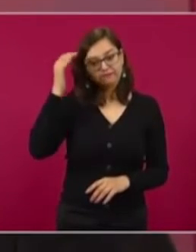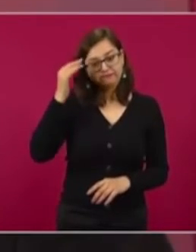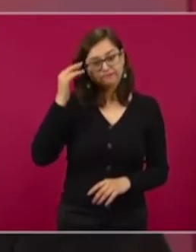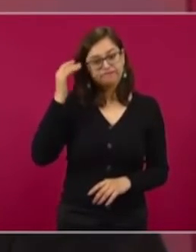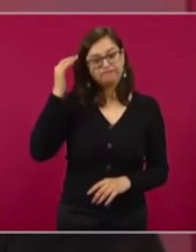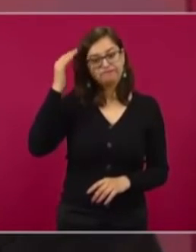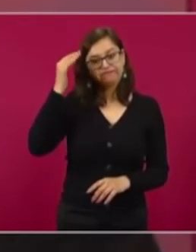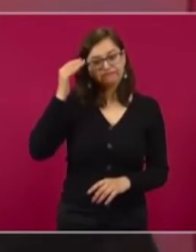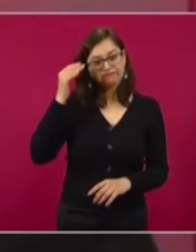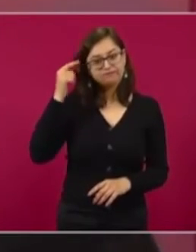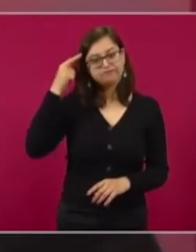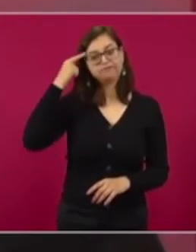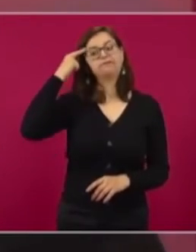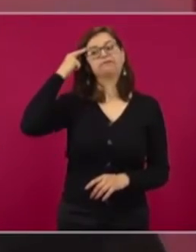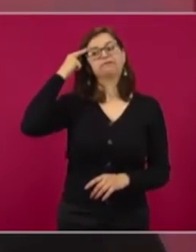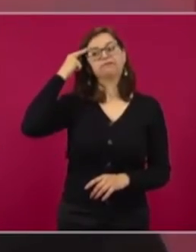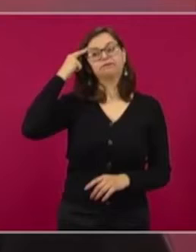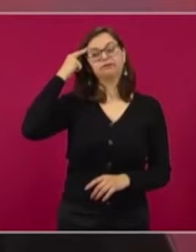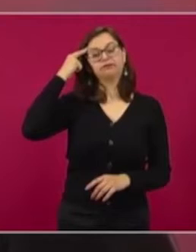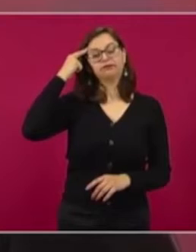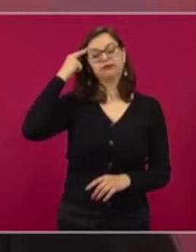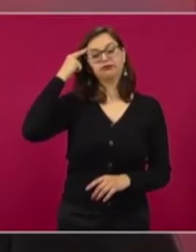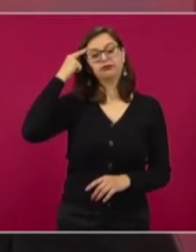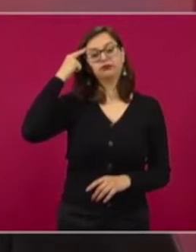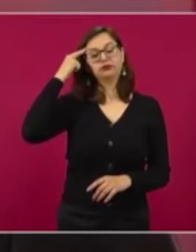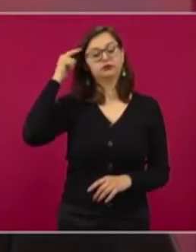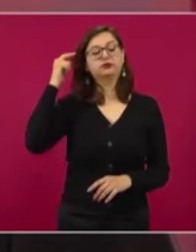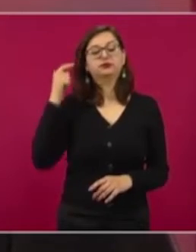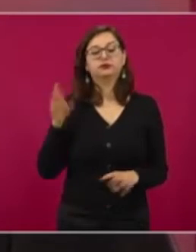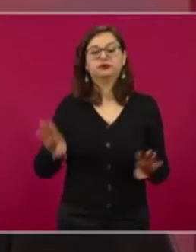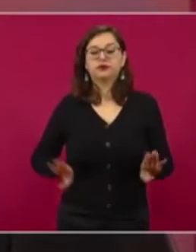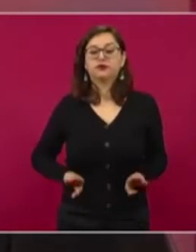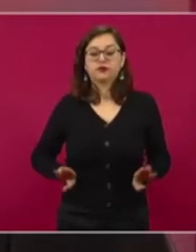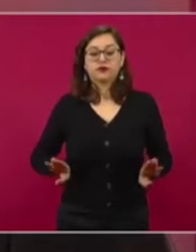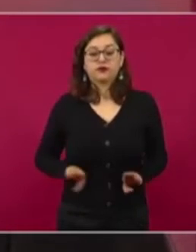en el caso de Argentina, actúe